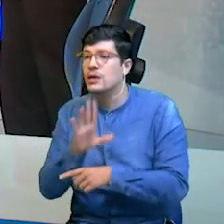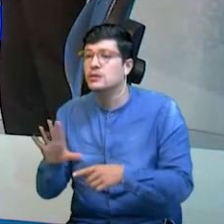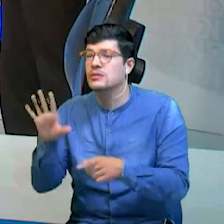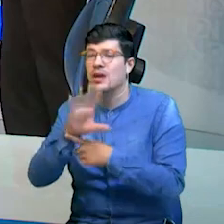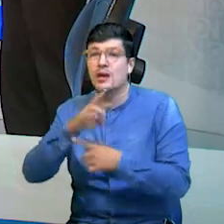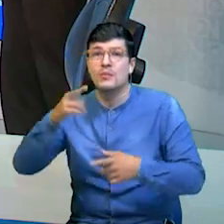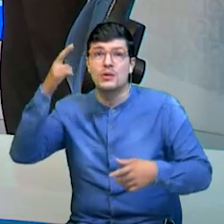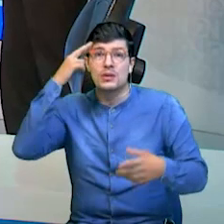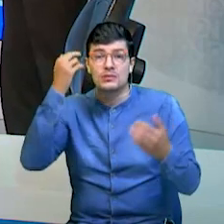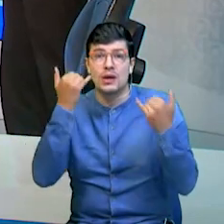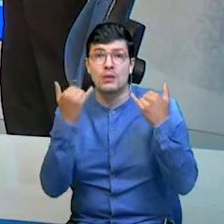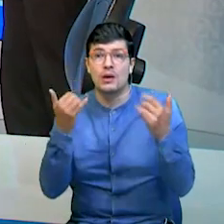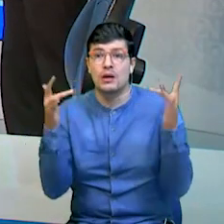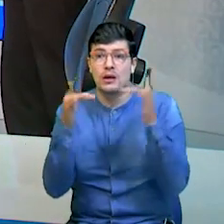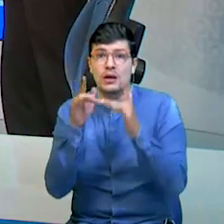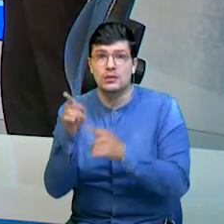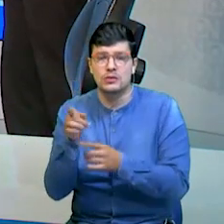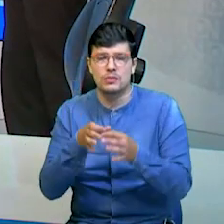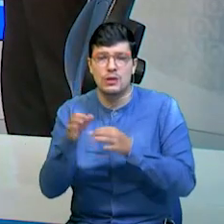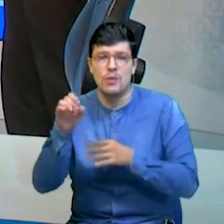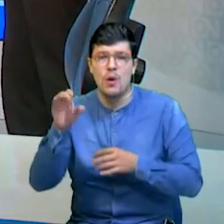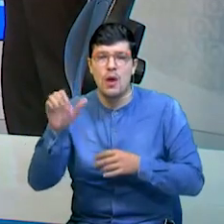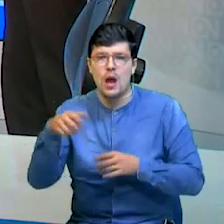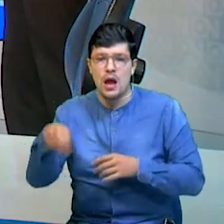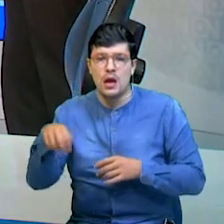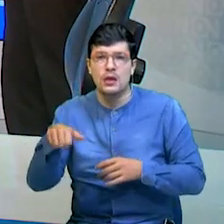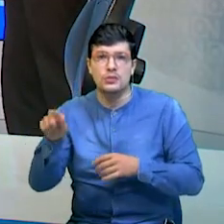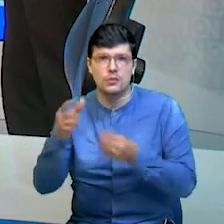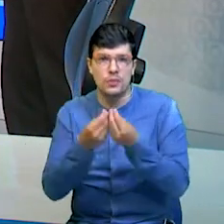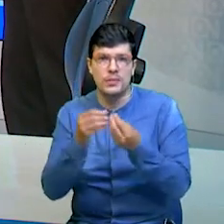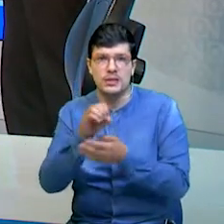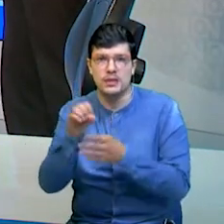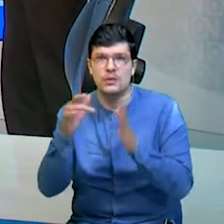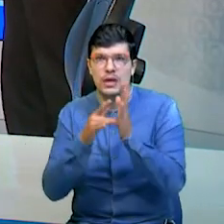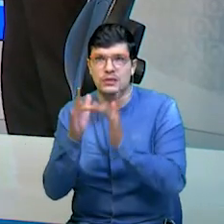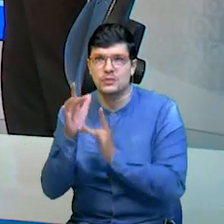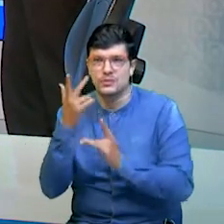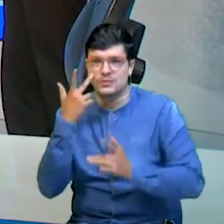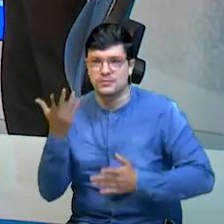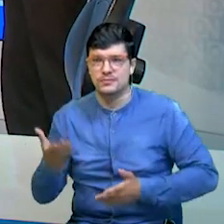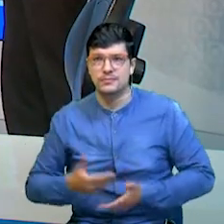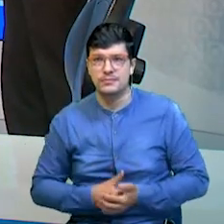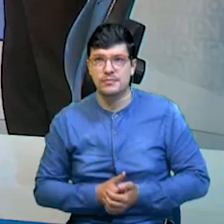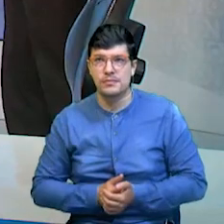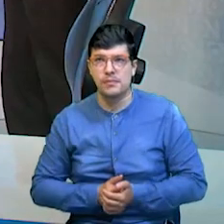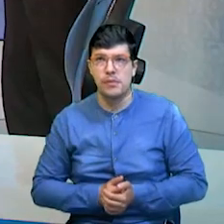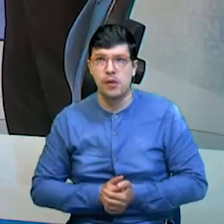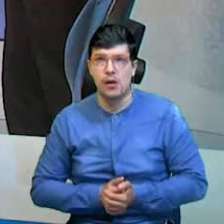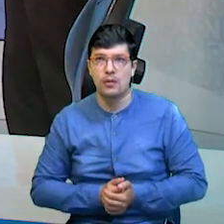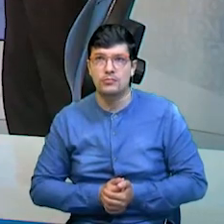eso hacemos contacto en Ocaña con nuestro compañero Jesús Zúñiga. Jesús, buenas tardes, adelante.